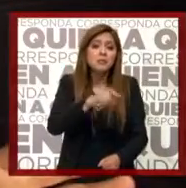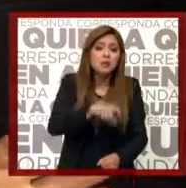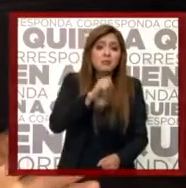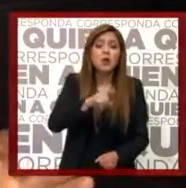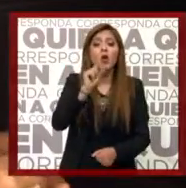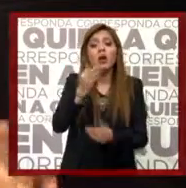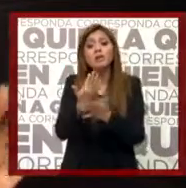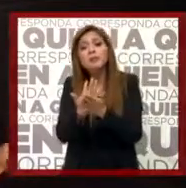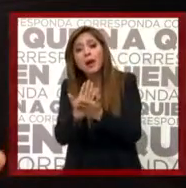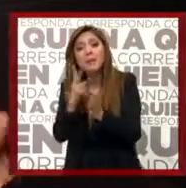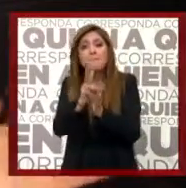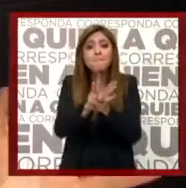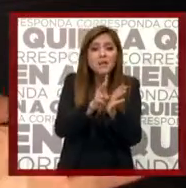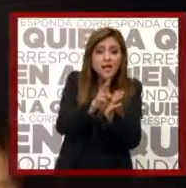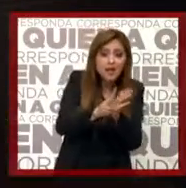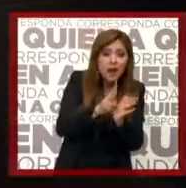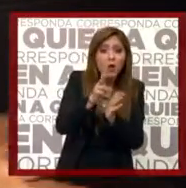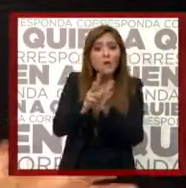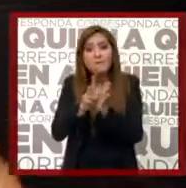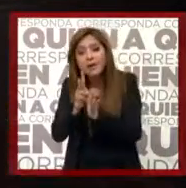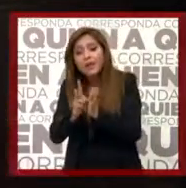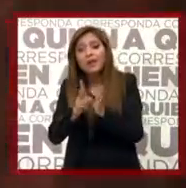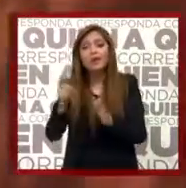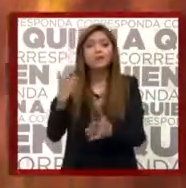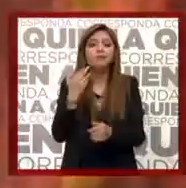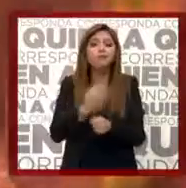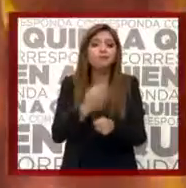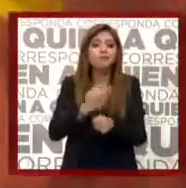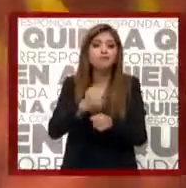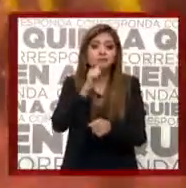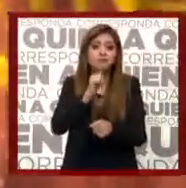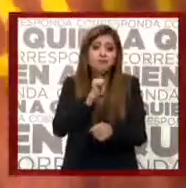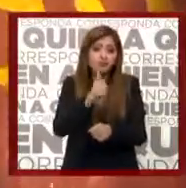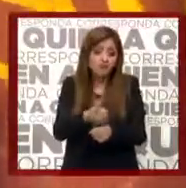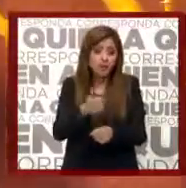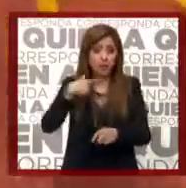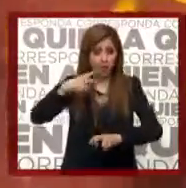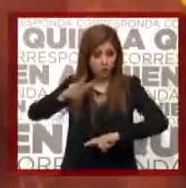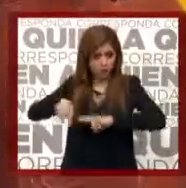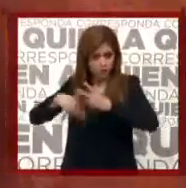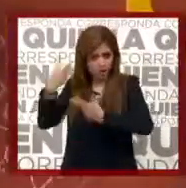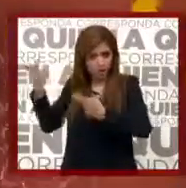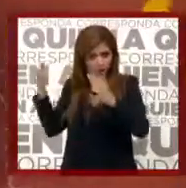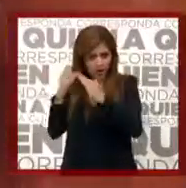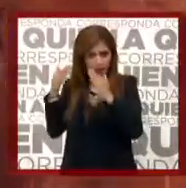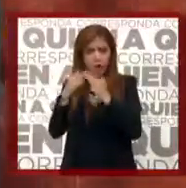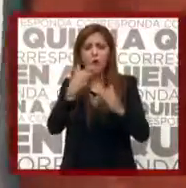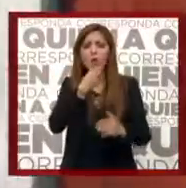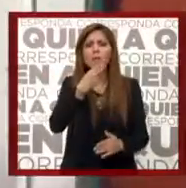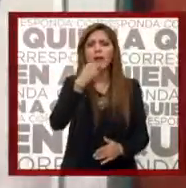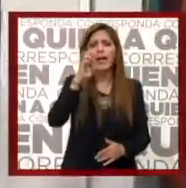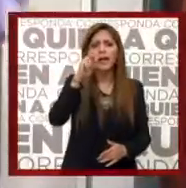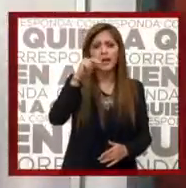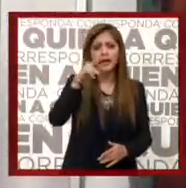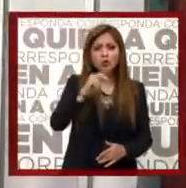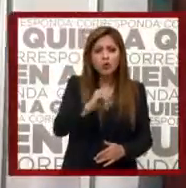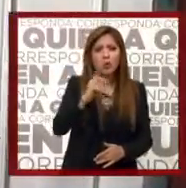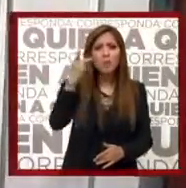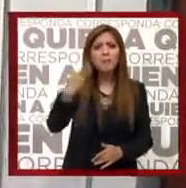y es que no podemos hacer nada sin ese video. Acudimos a la casa del señor Ernesto Gabriel Torres, pero nadie abrió la